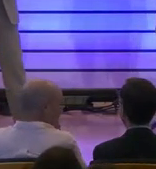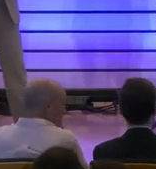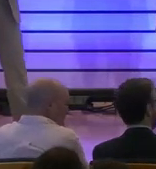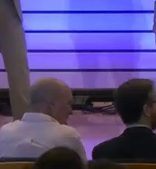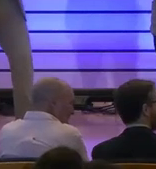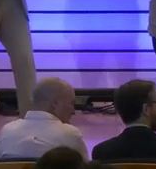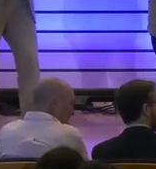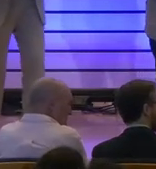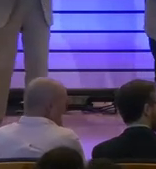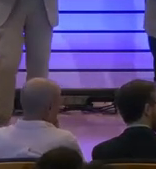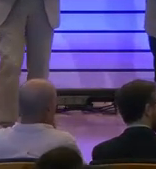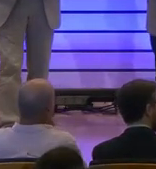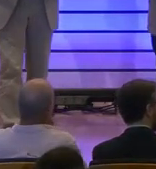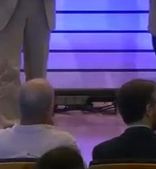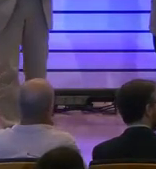sí